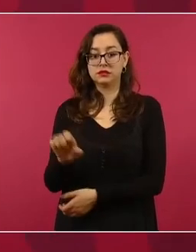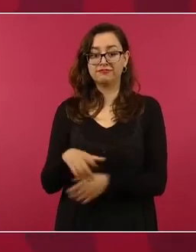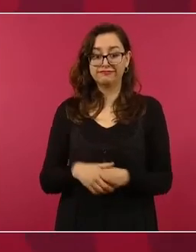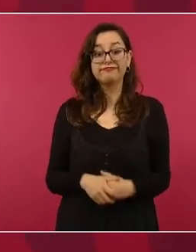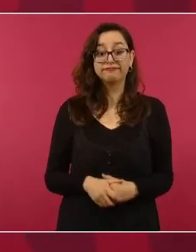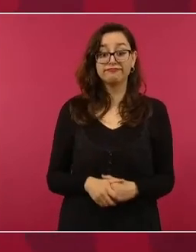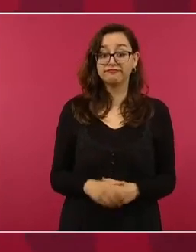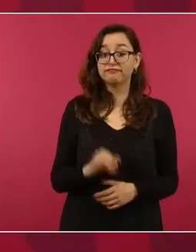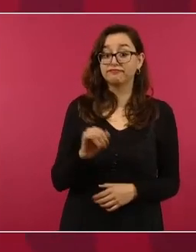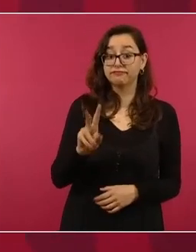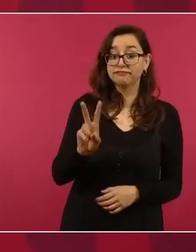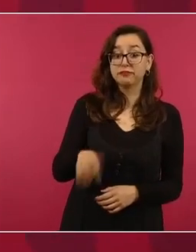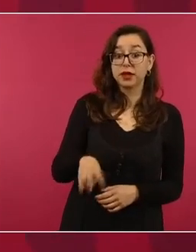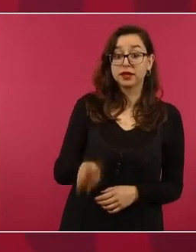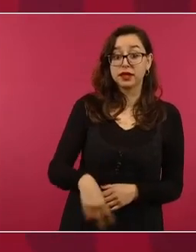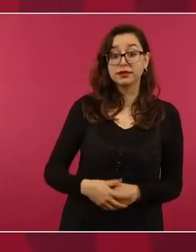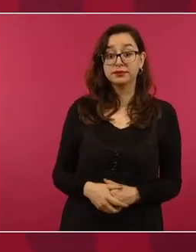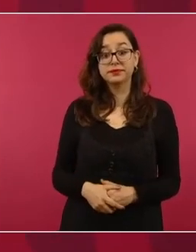porque